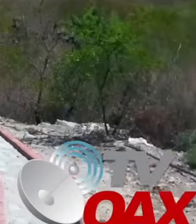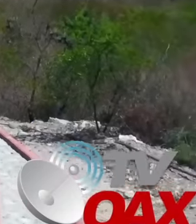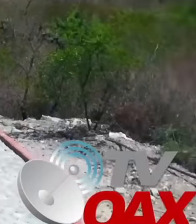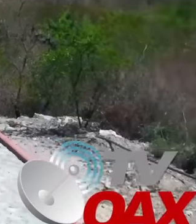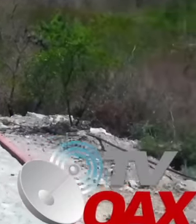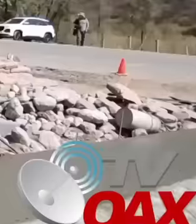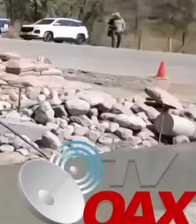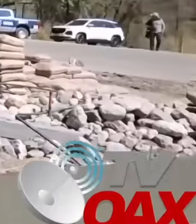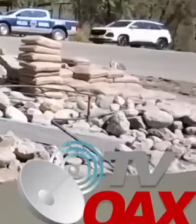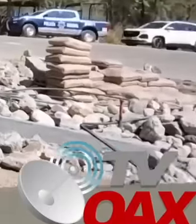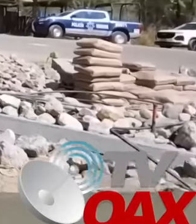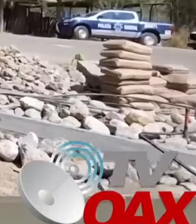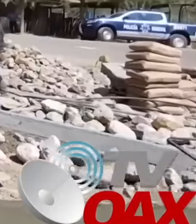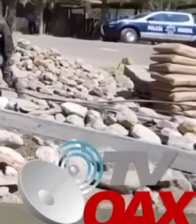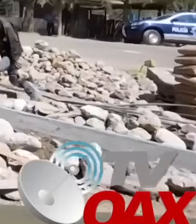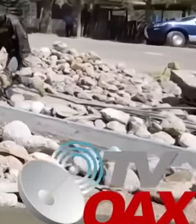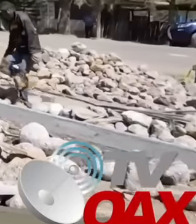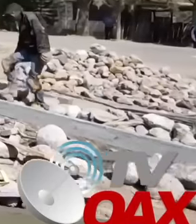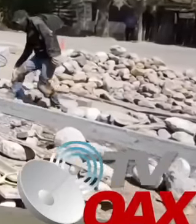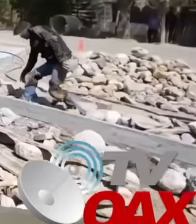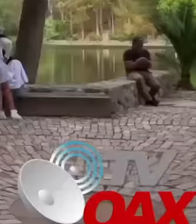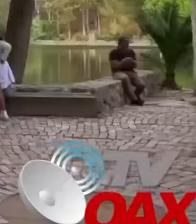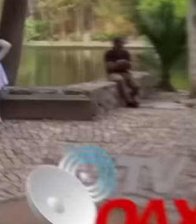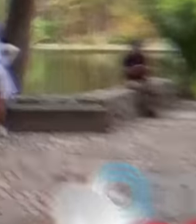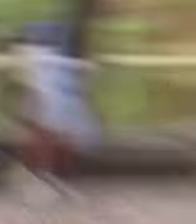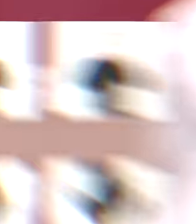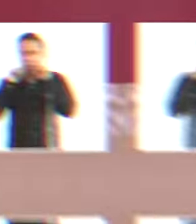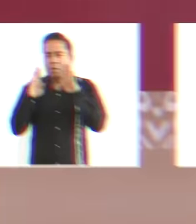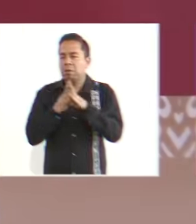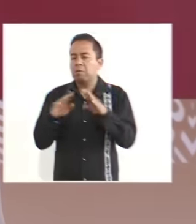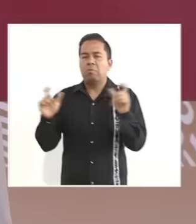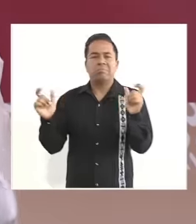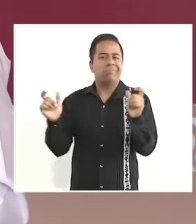Don Benito Juárez García.